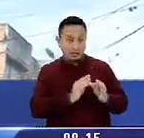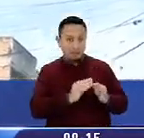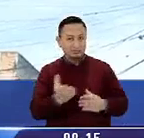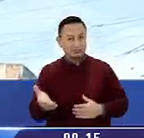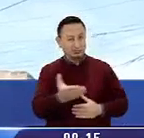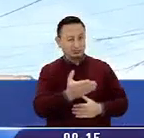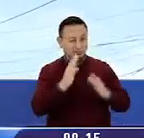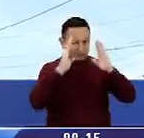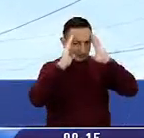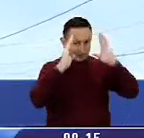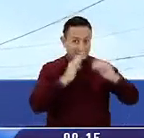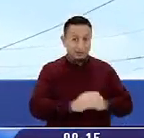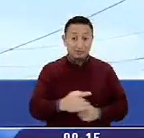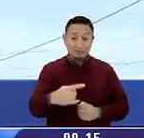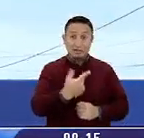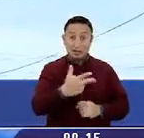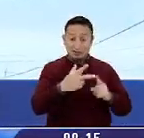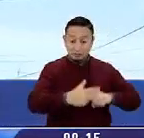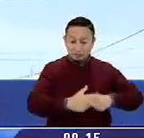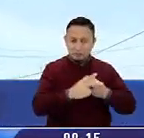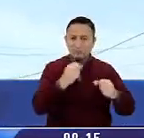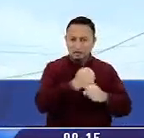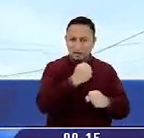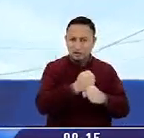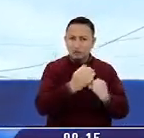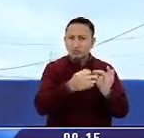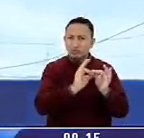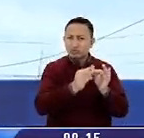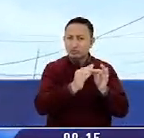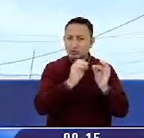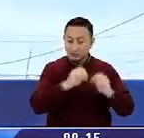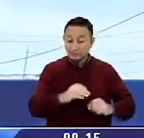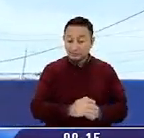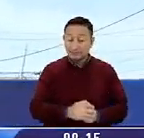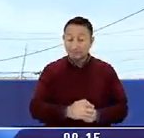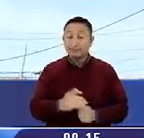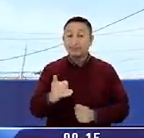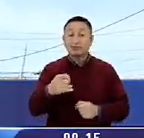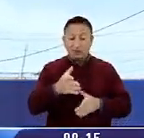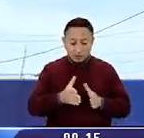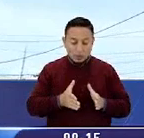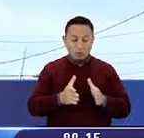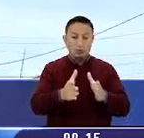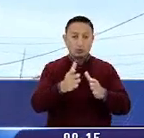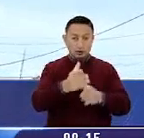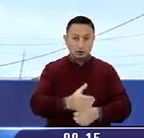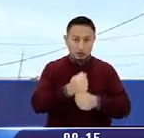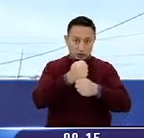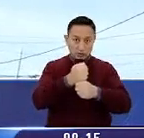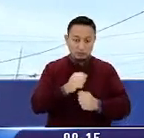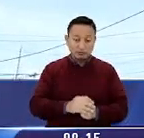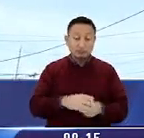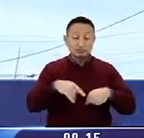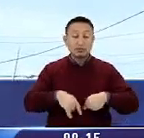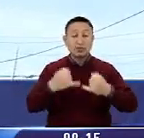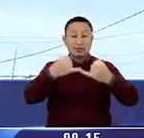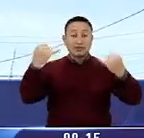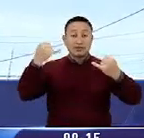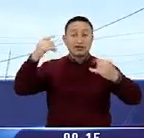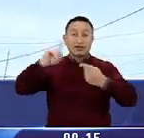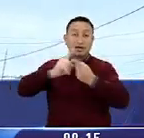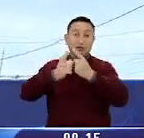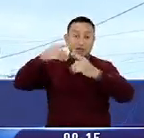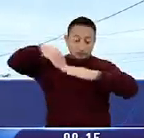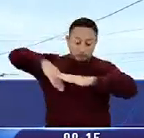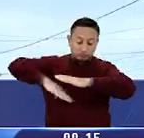mucha atención porque ya se están ejecutando varios trabajos. Les hablábamos del sendero seguro, también del soterramiento de cables aquí en la